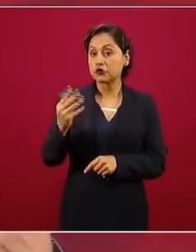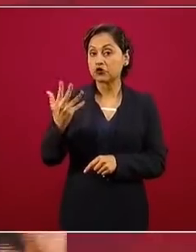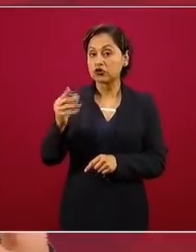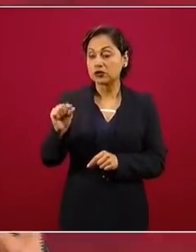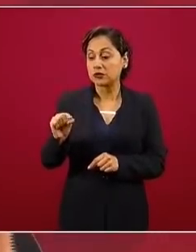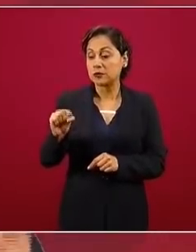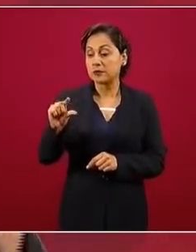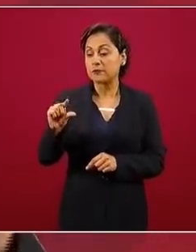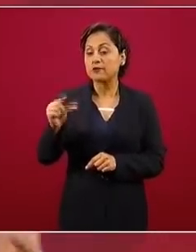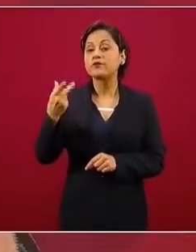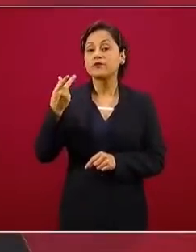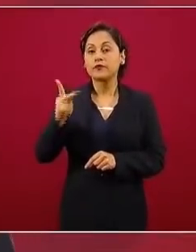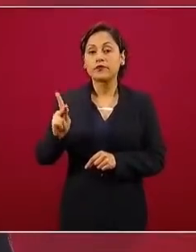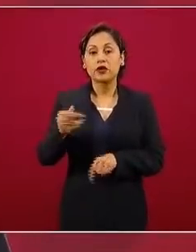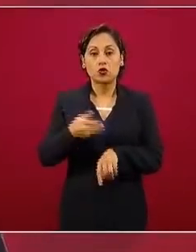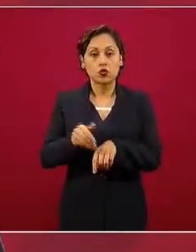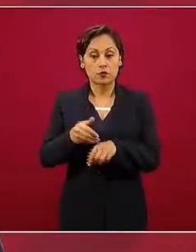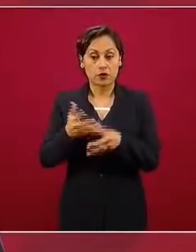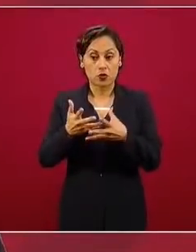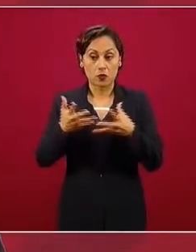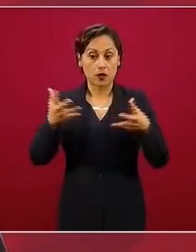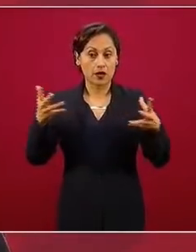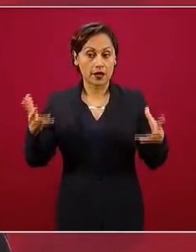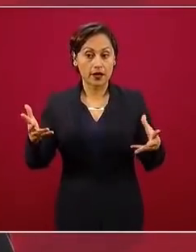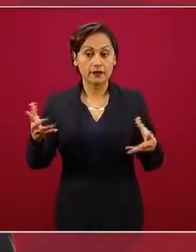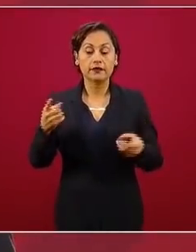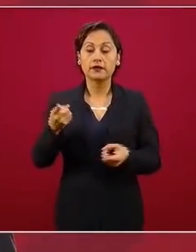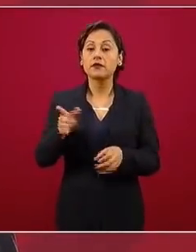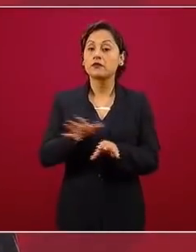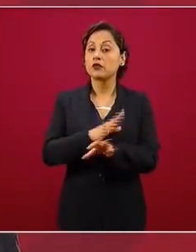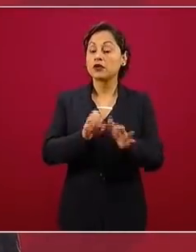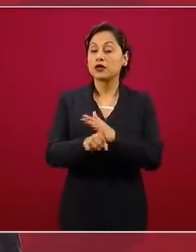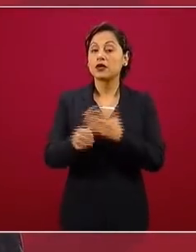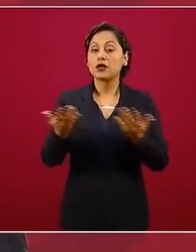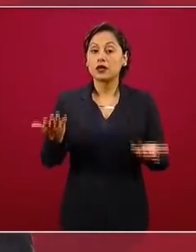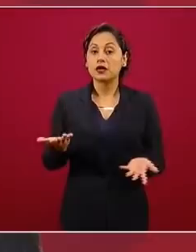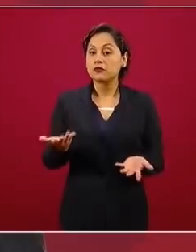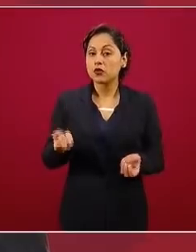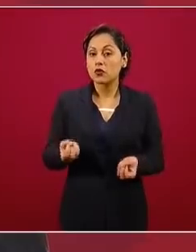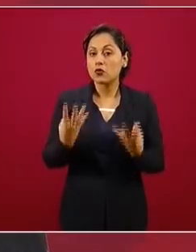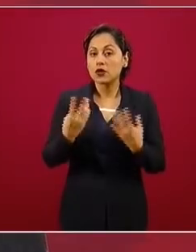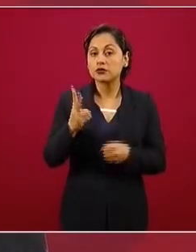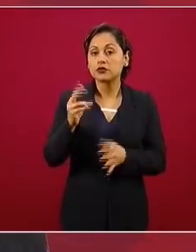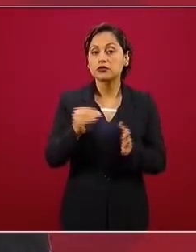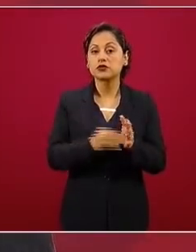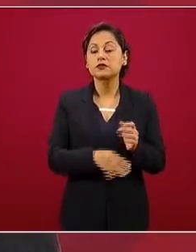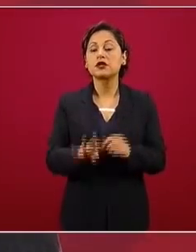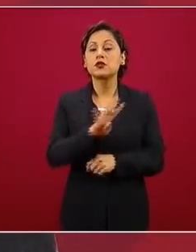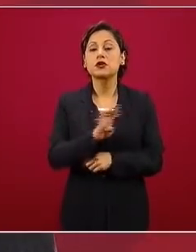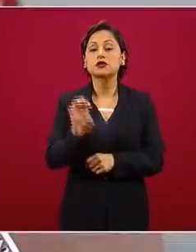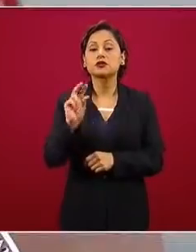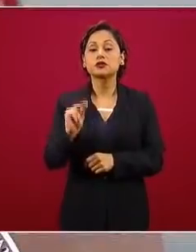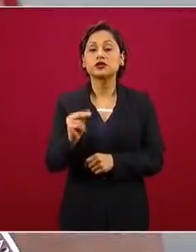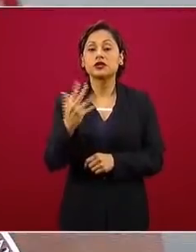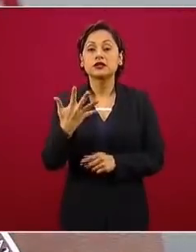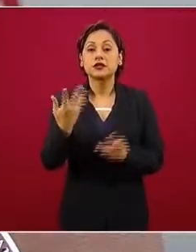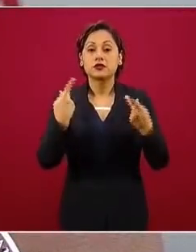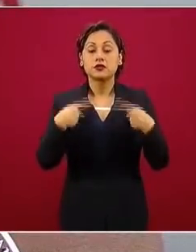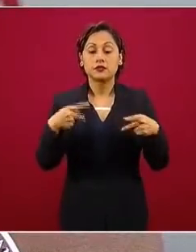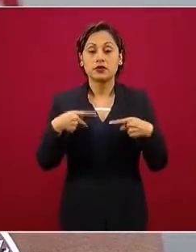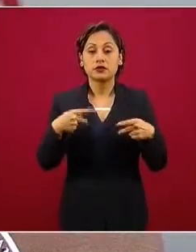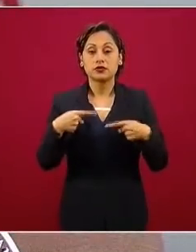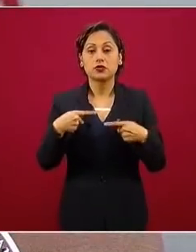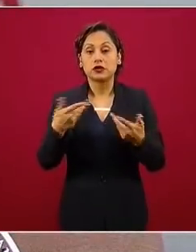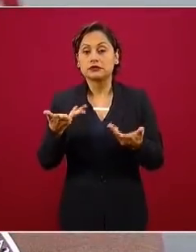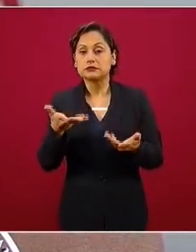de un número mucho mayor. En términos numéricos, representa desde luego 2.485 personas, que es un incremento